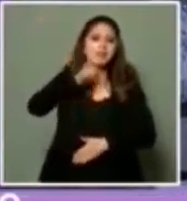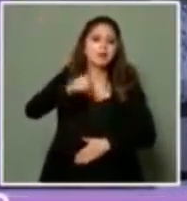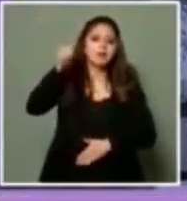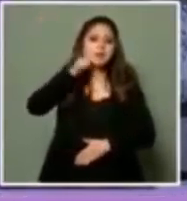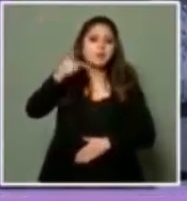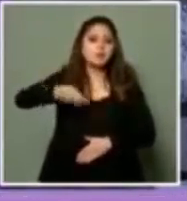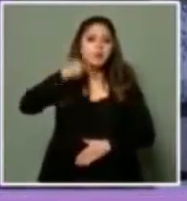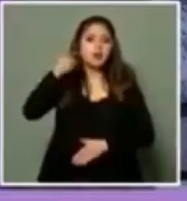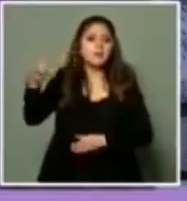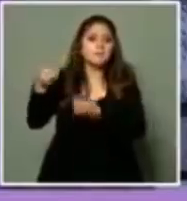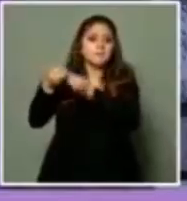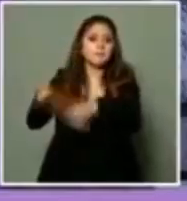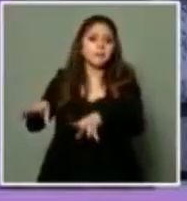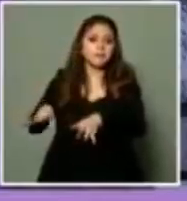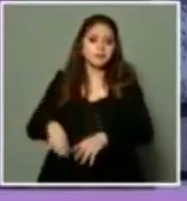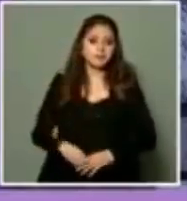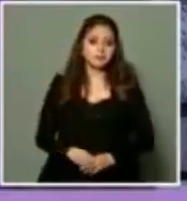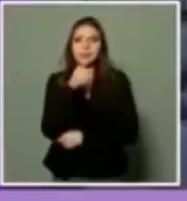pierdes.